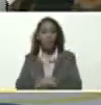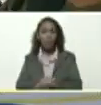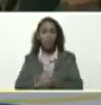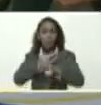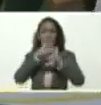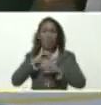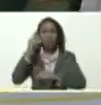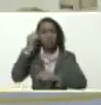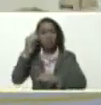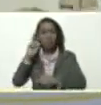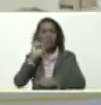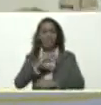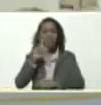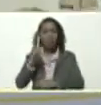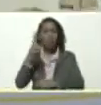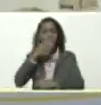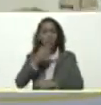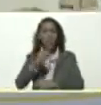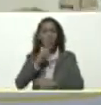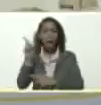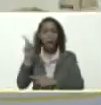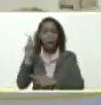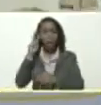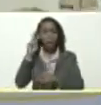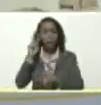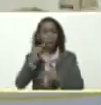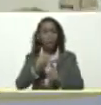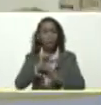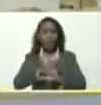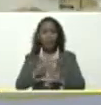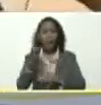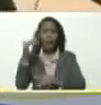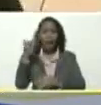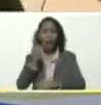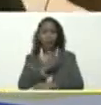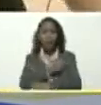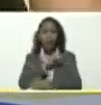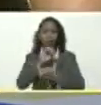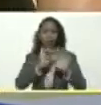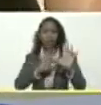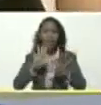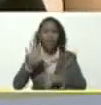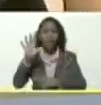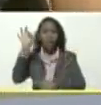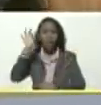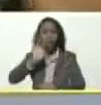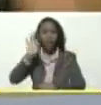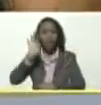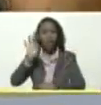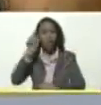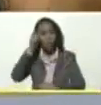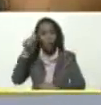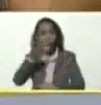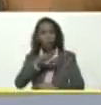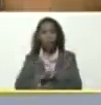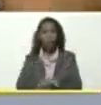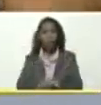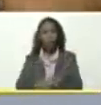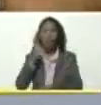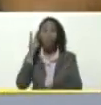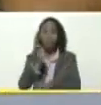día, 31 de diciembre, allá vamos. Ya tenemos vacunas para vacunar al 95% de la población. Lo